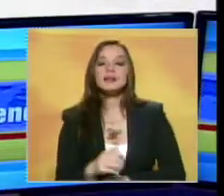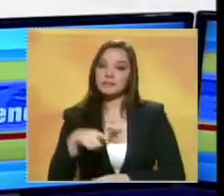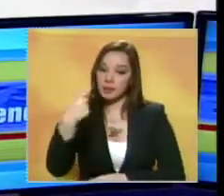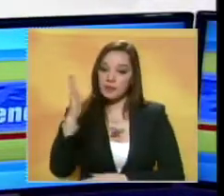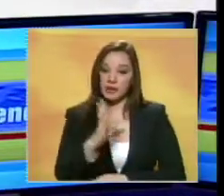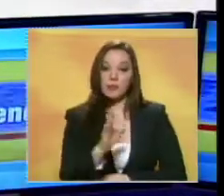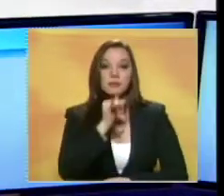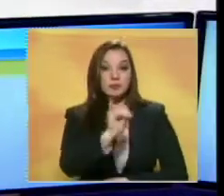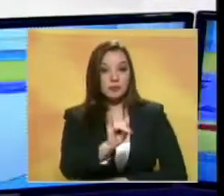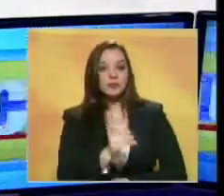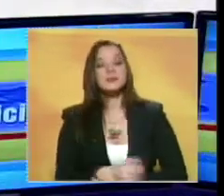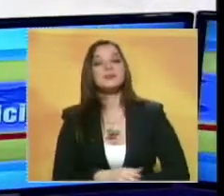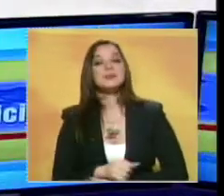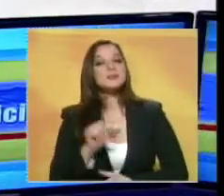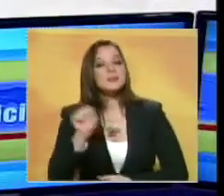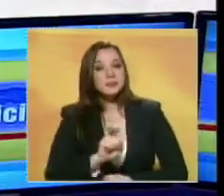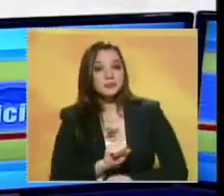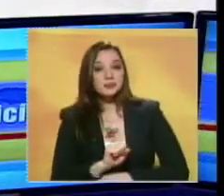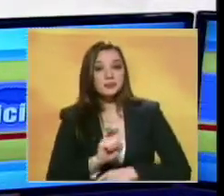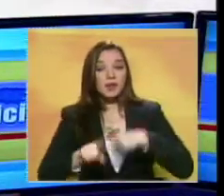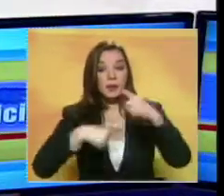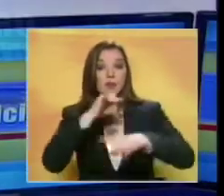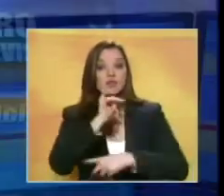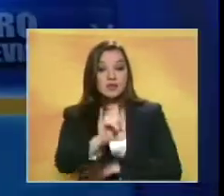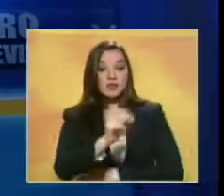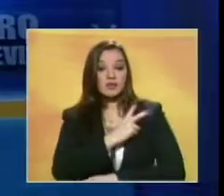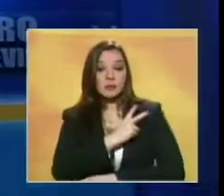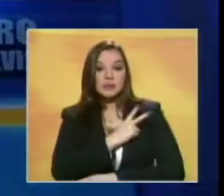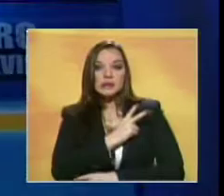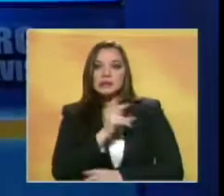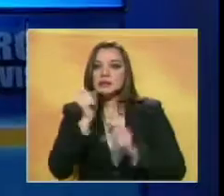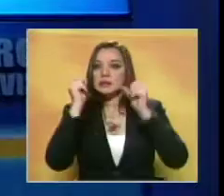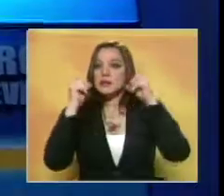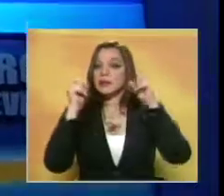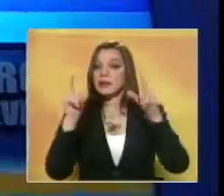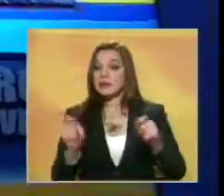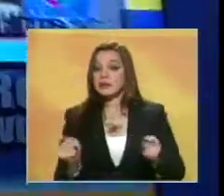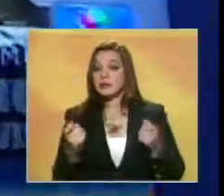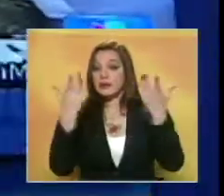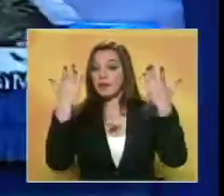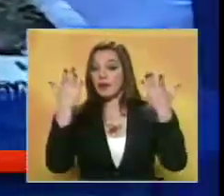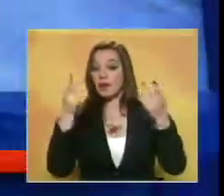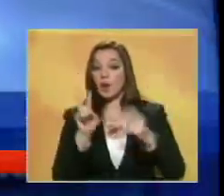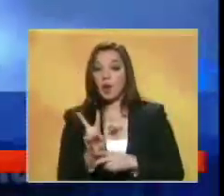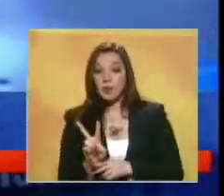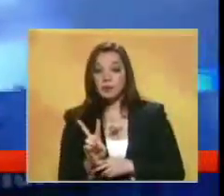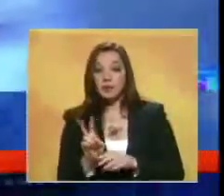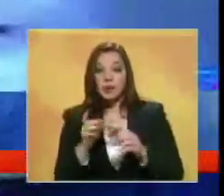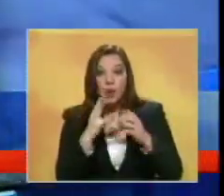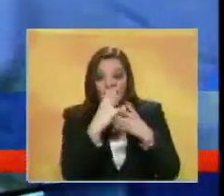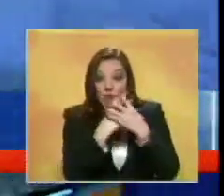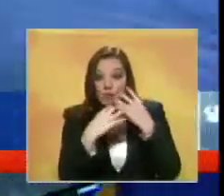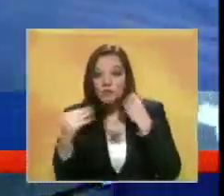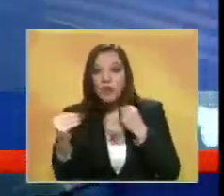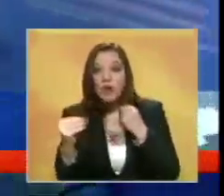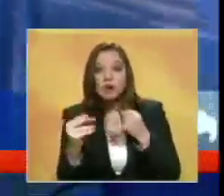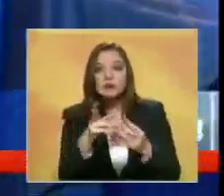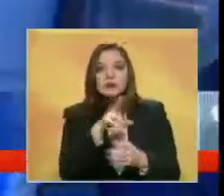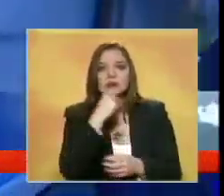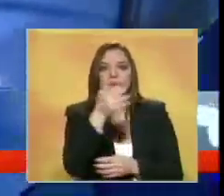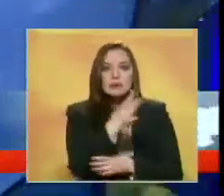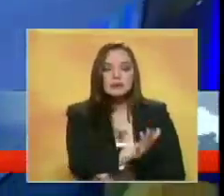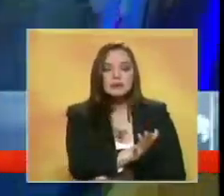con más. Así es, y más adelante en Noticiero de Venevisión se salvaron de milagro. Pareja escapó de las garras de la